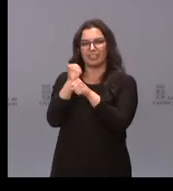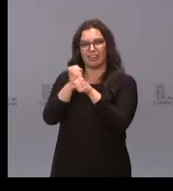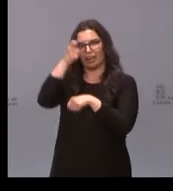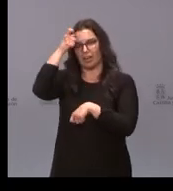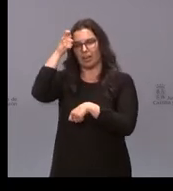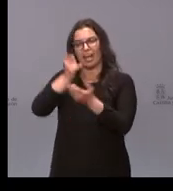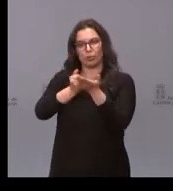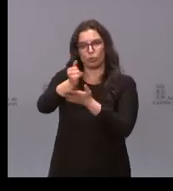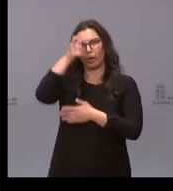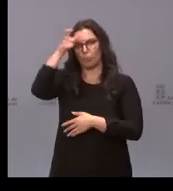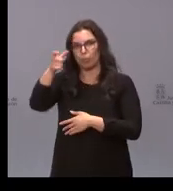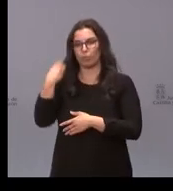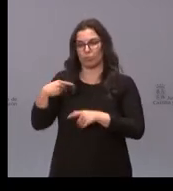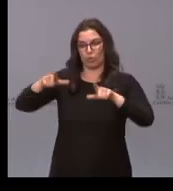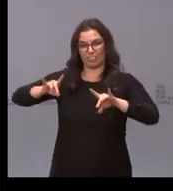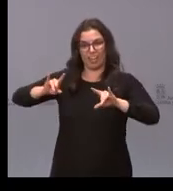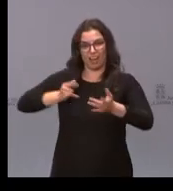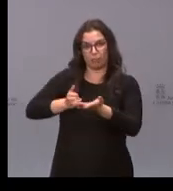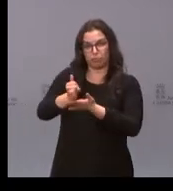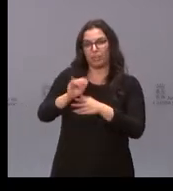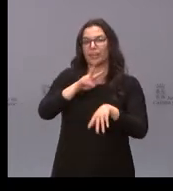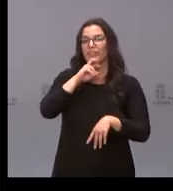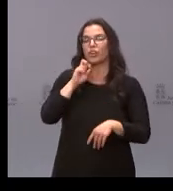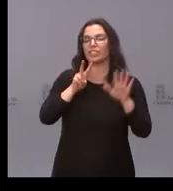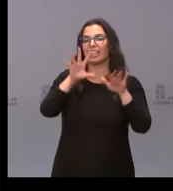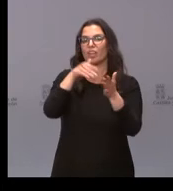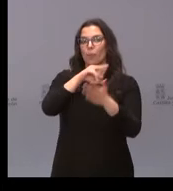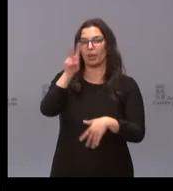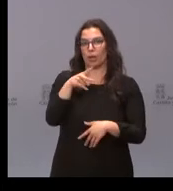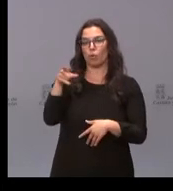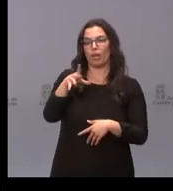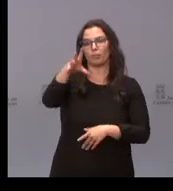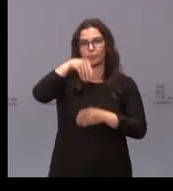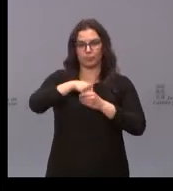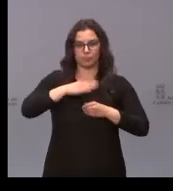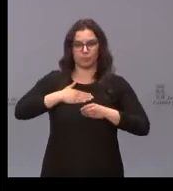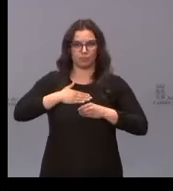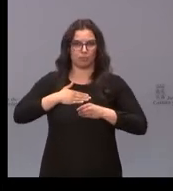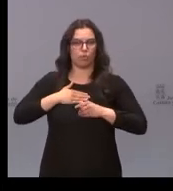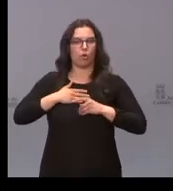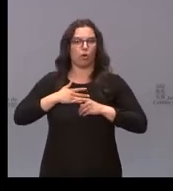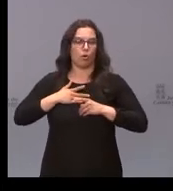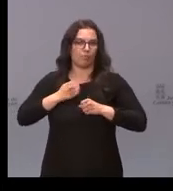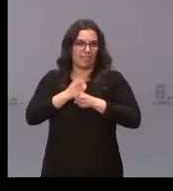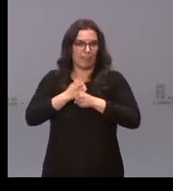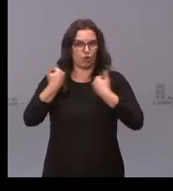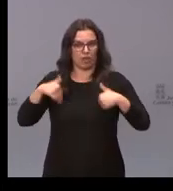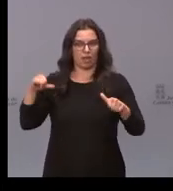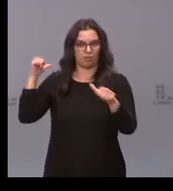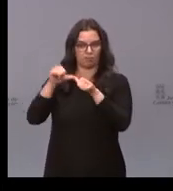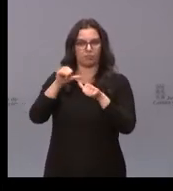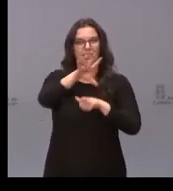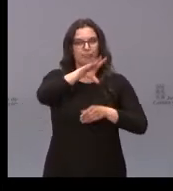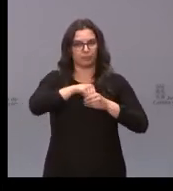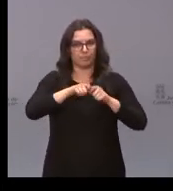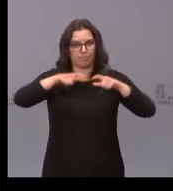unas fincas rústicas valoradas en 75 mil euros que las va a incorporar a su explotación agraria en este caso estamos hablando de